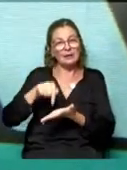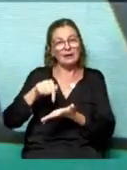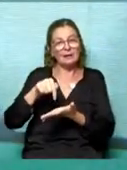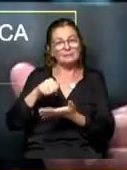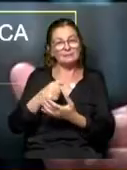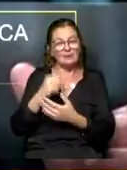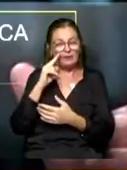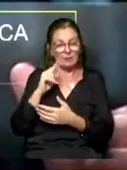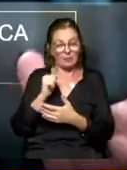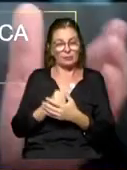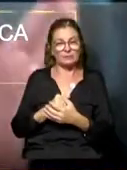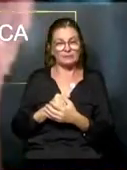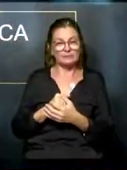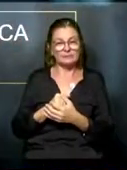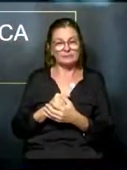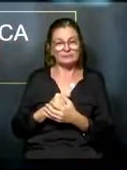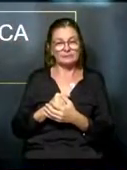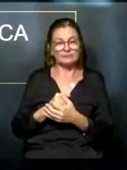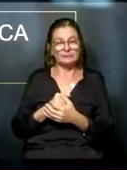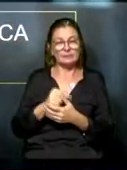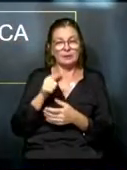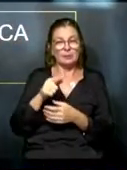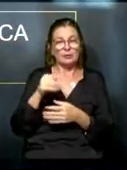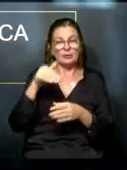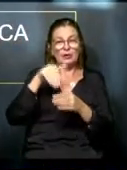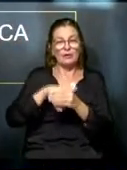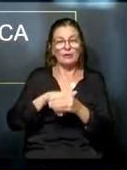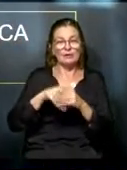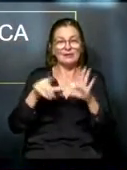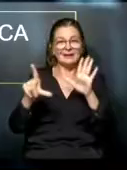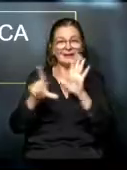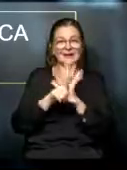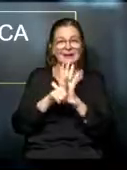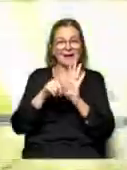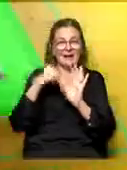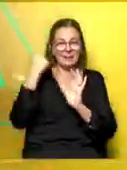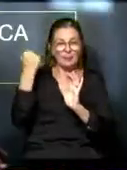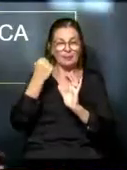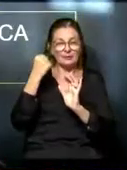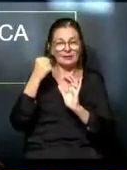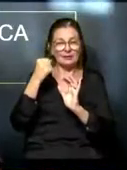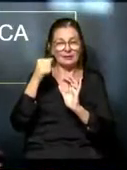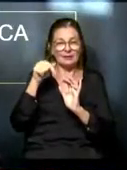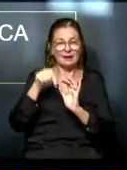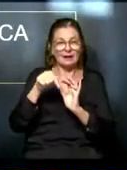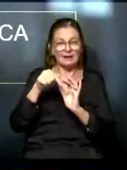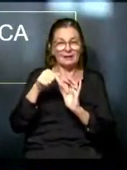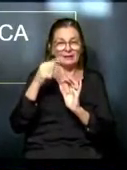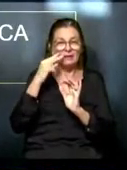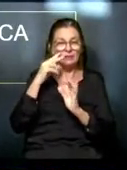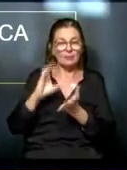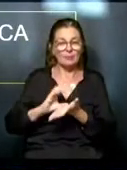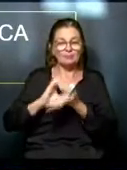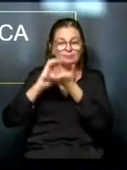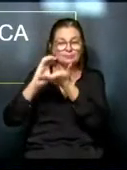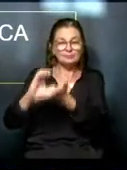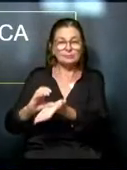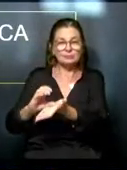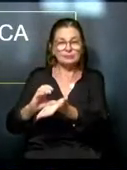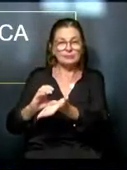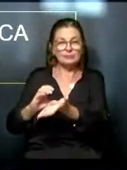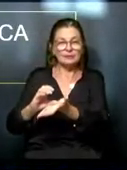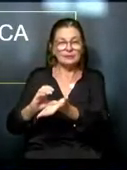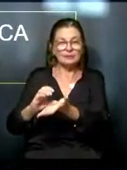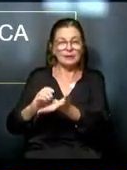verlo. Por eso que se vote la ley este año es muy importante, y ahí hay que destinar más recursos